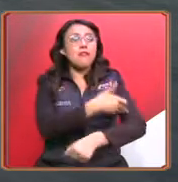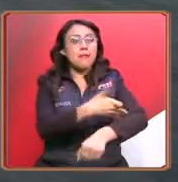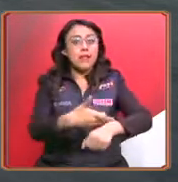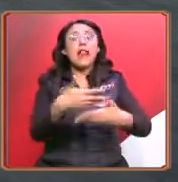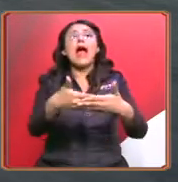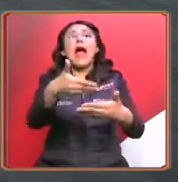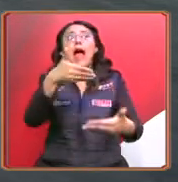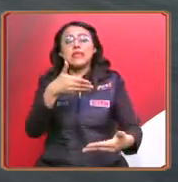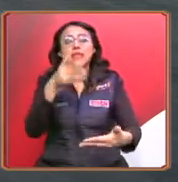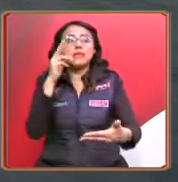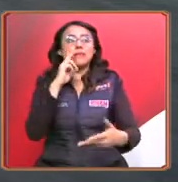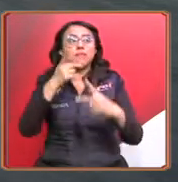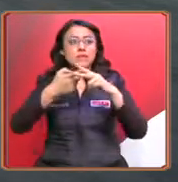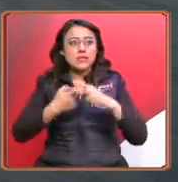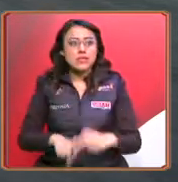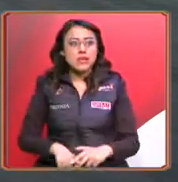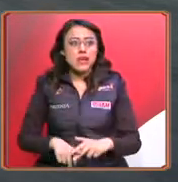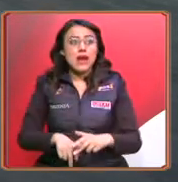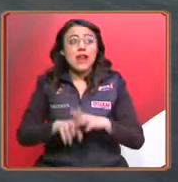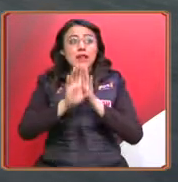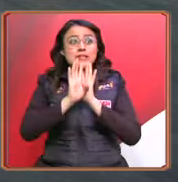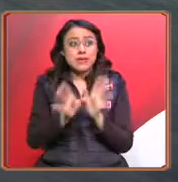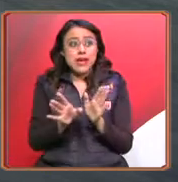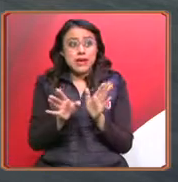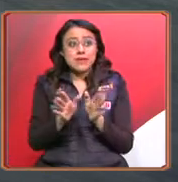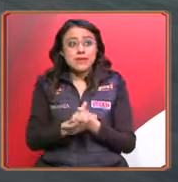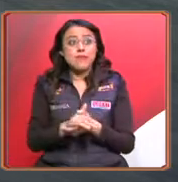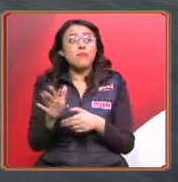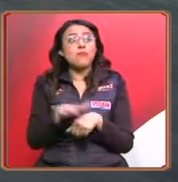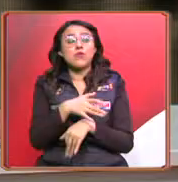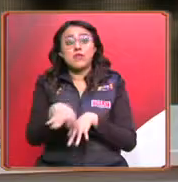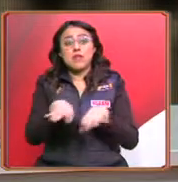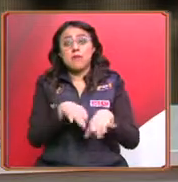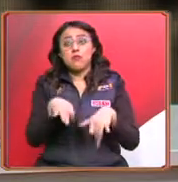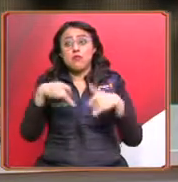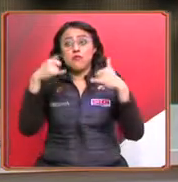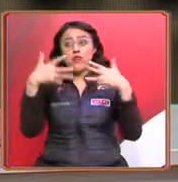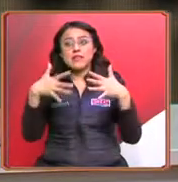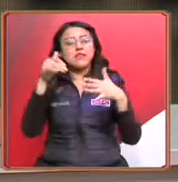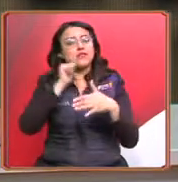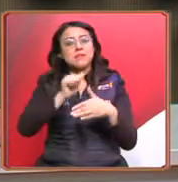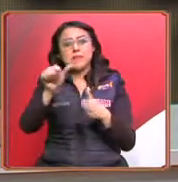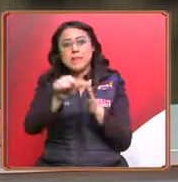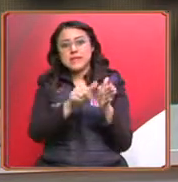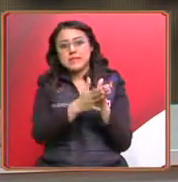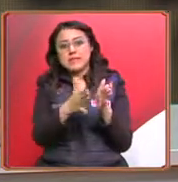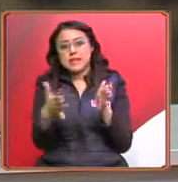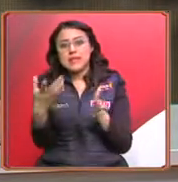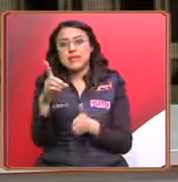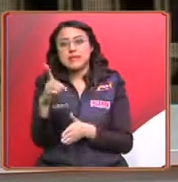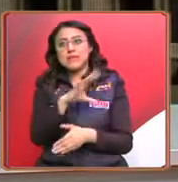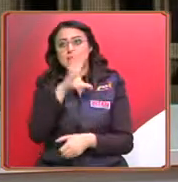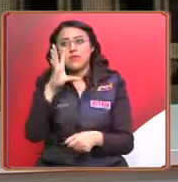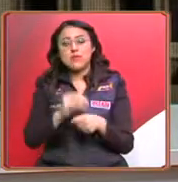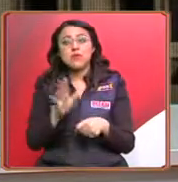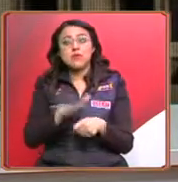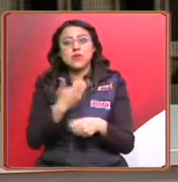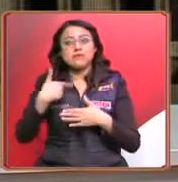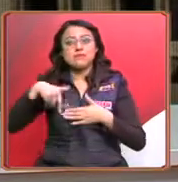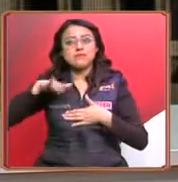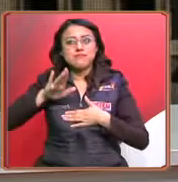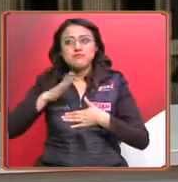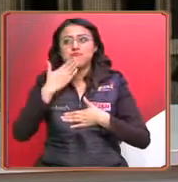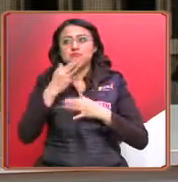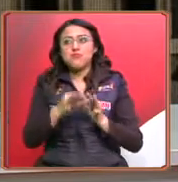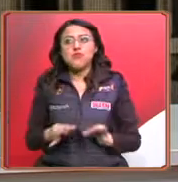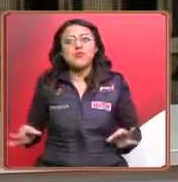de que empiece, bueno, pues... Porque en diciembre, aquí estamos todo el mes. En diciembre estamos todo el mes porque el compromiso con